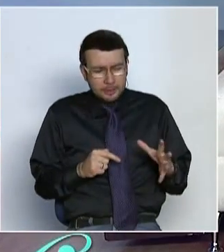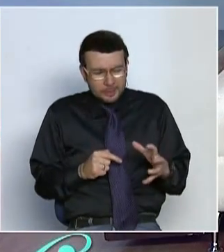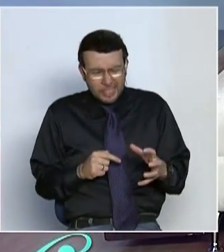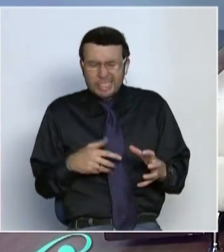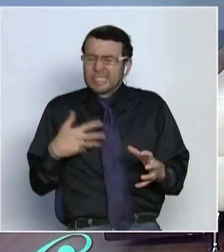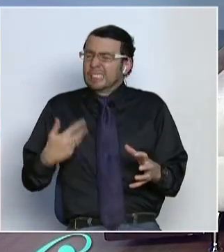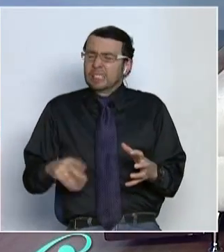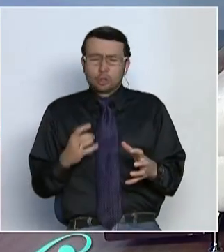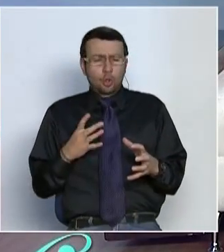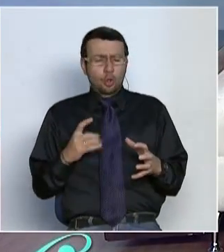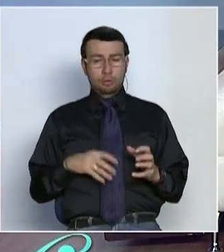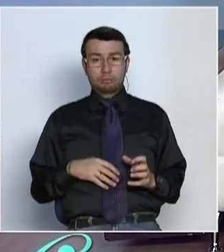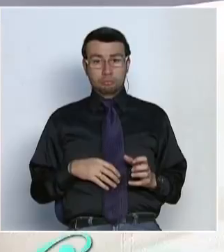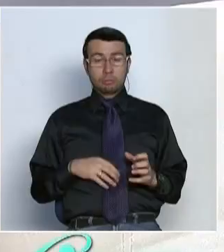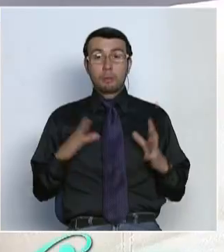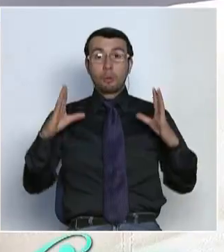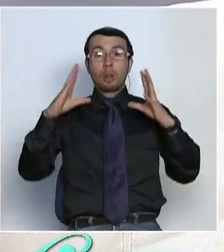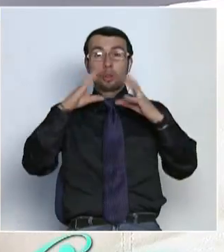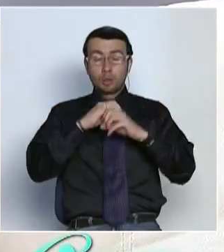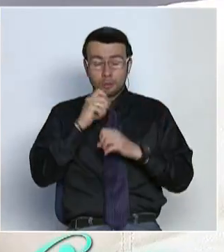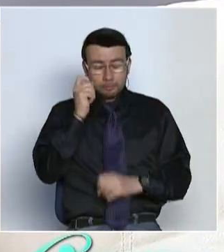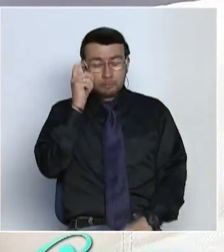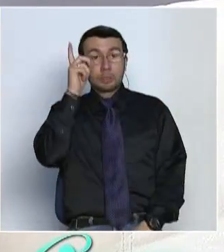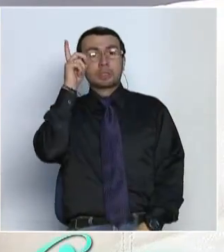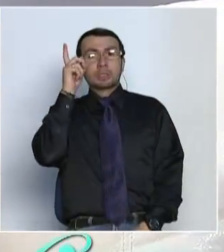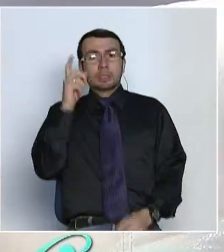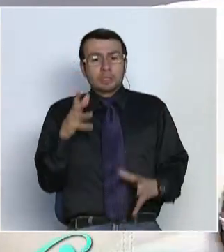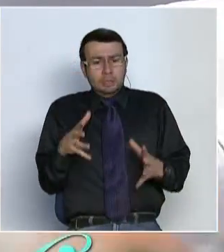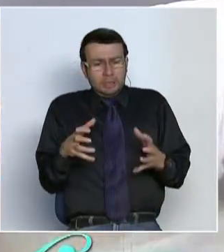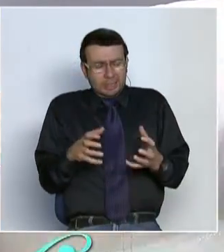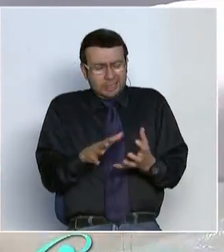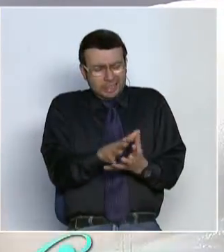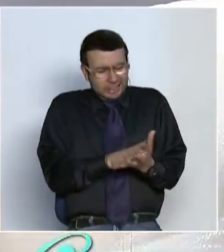dolía. En la noche se despertaba y con las manos eran